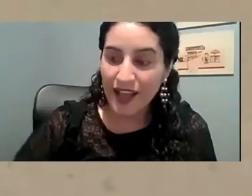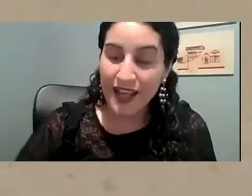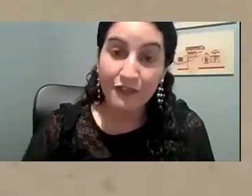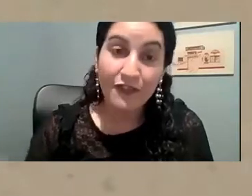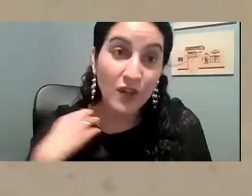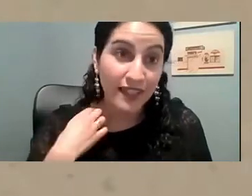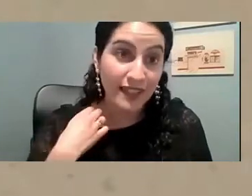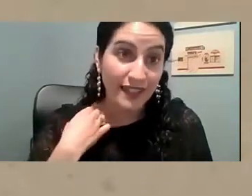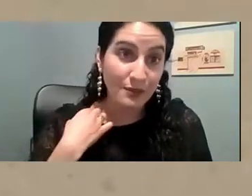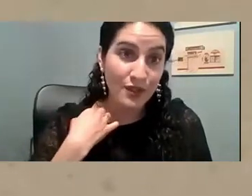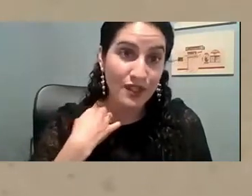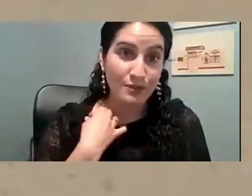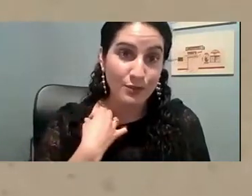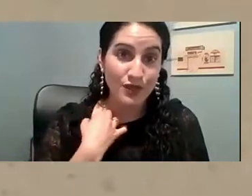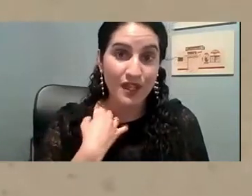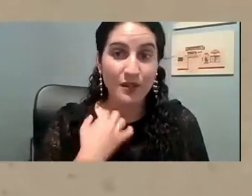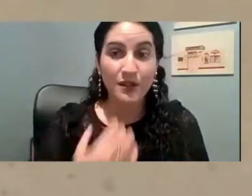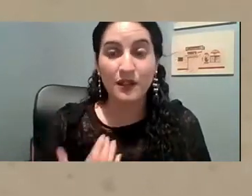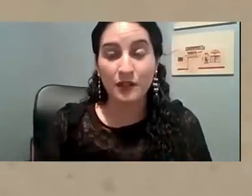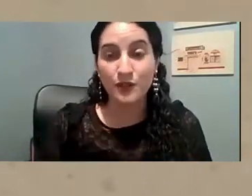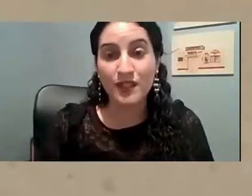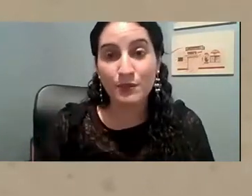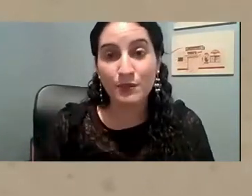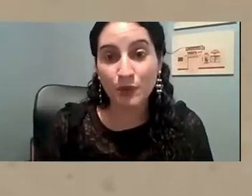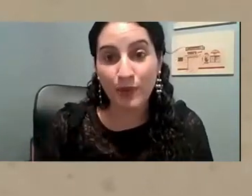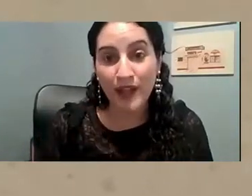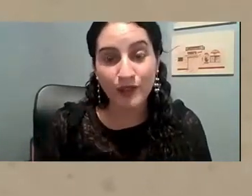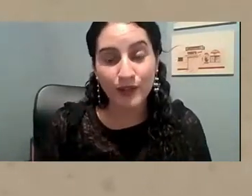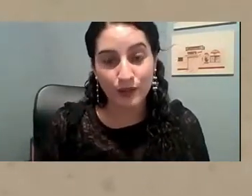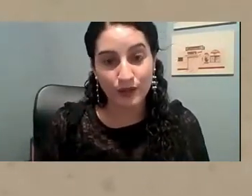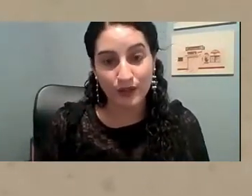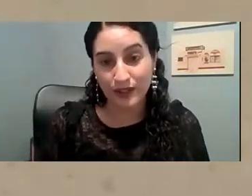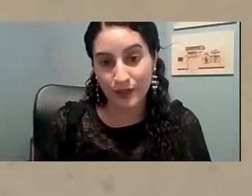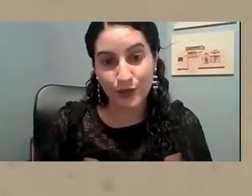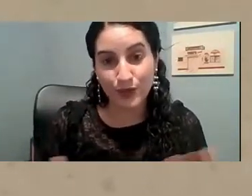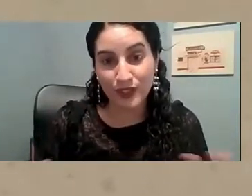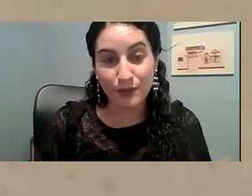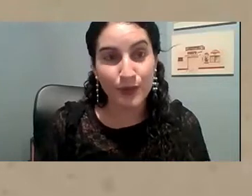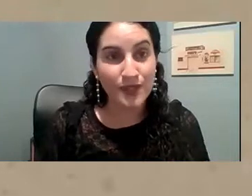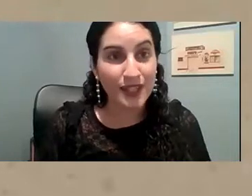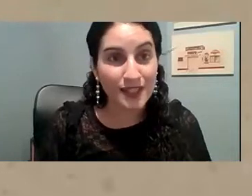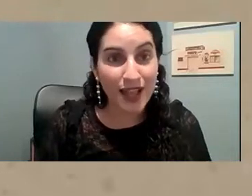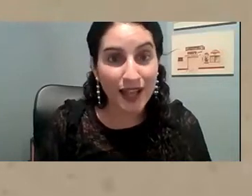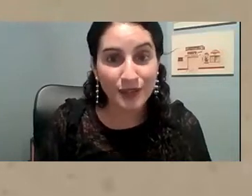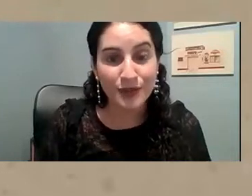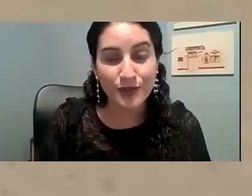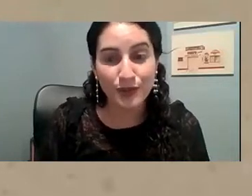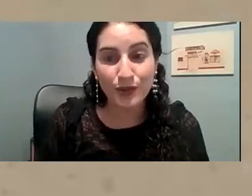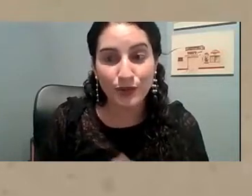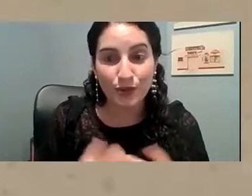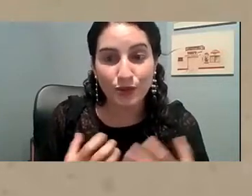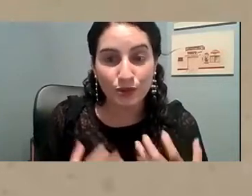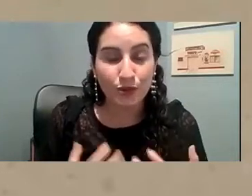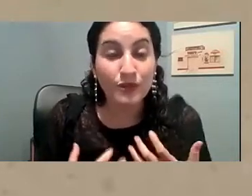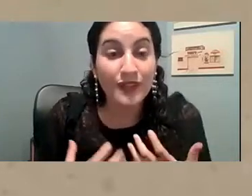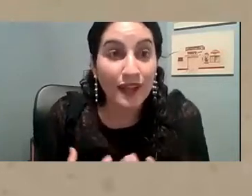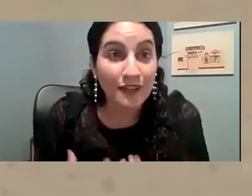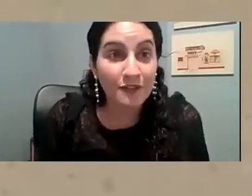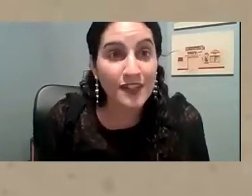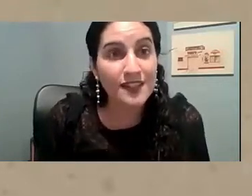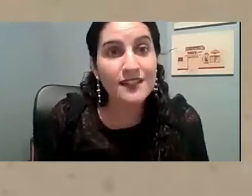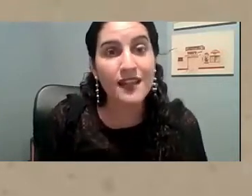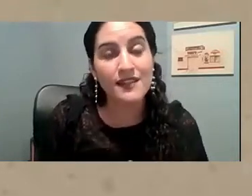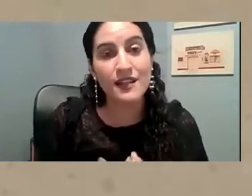Ahora, el enfoque que tenemos desde el museo y lo que nos viene preocupando en los últimos 6 años, ¿no? con un